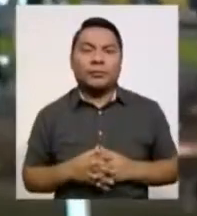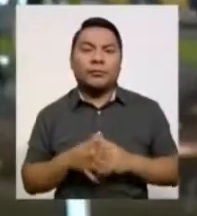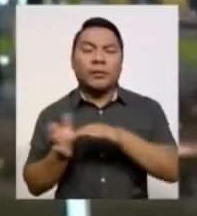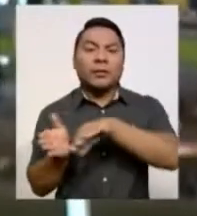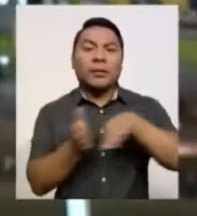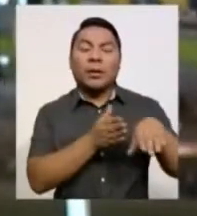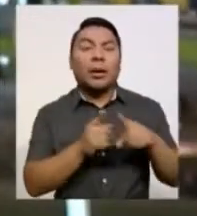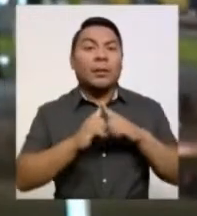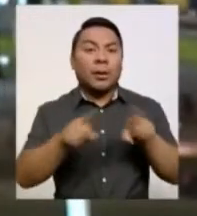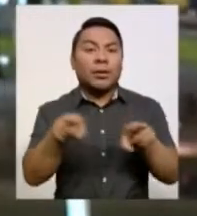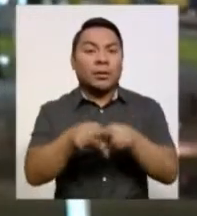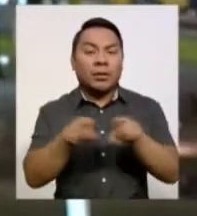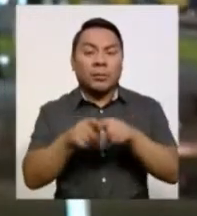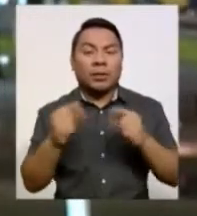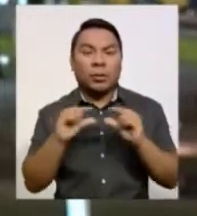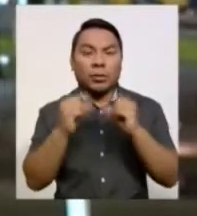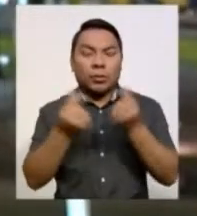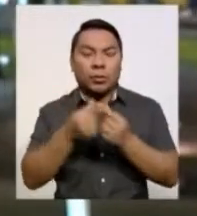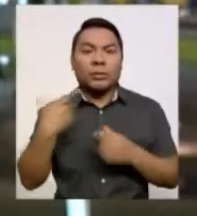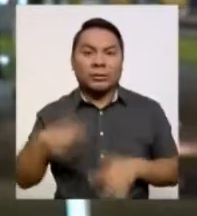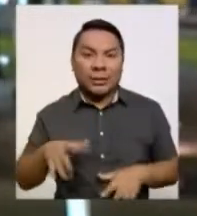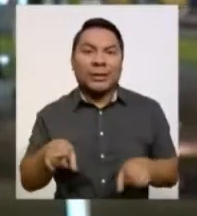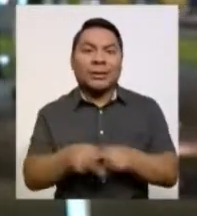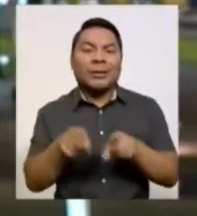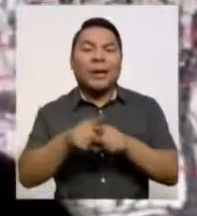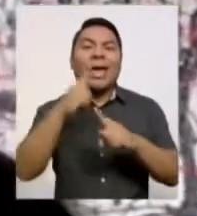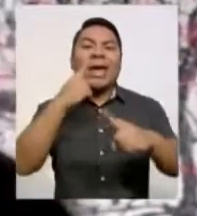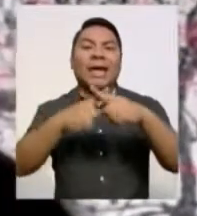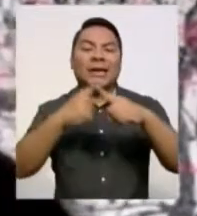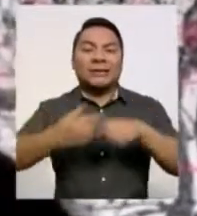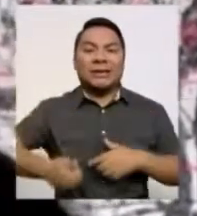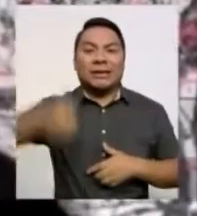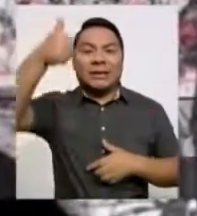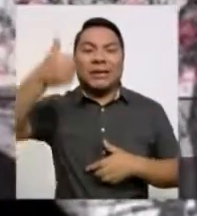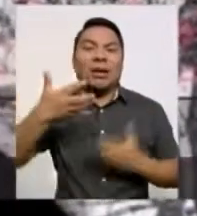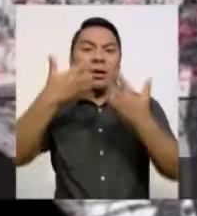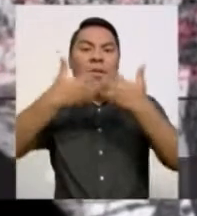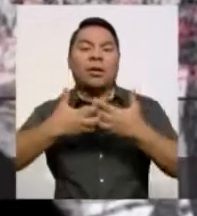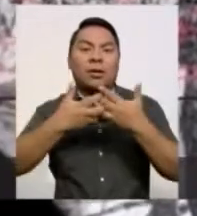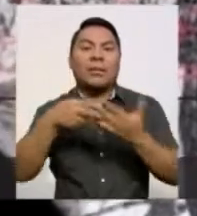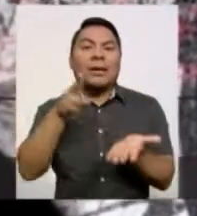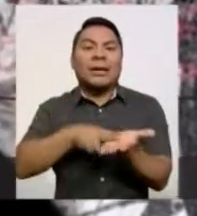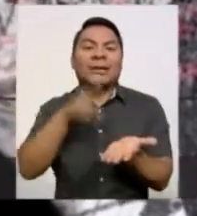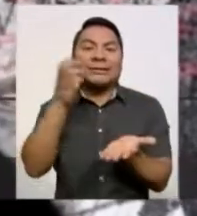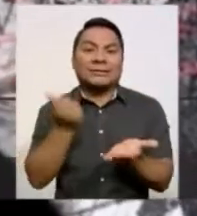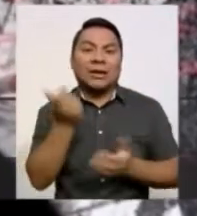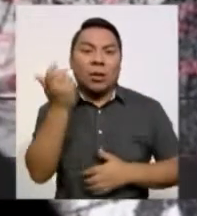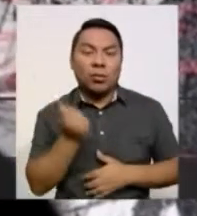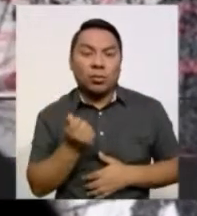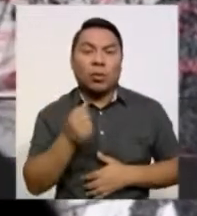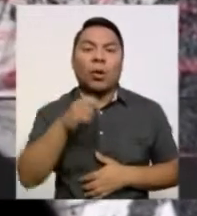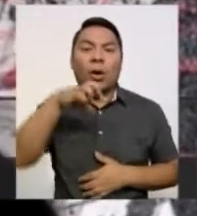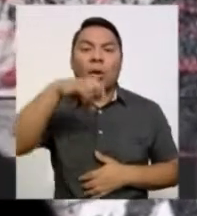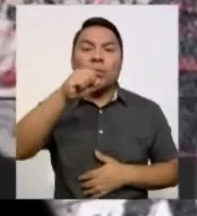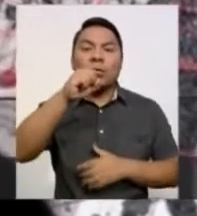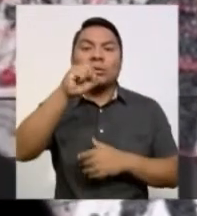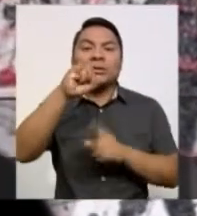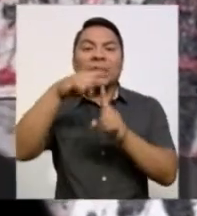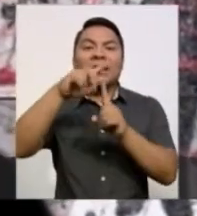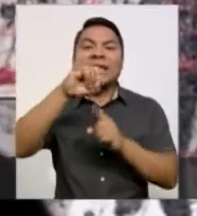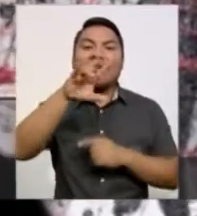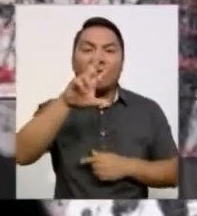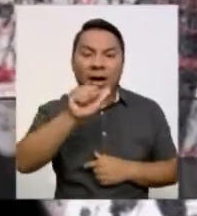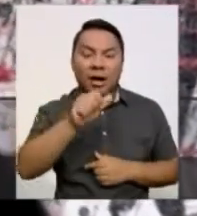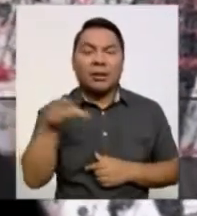Pero no es todo. El operativo también alcanzó al exgerente general de la compañía de seguros La Positiva y también presidente del Club Regatas